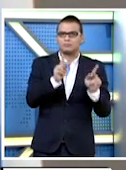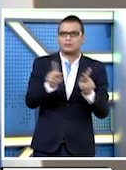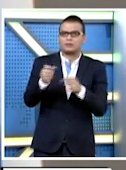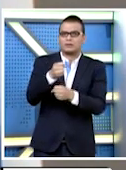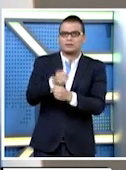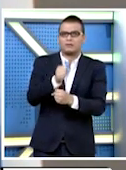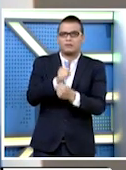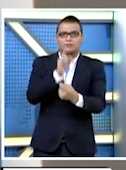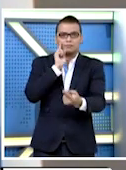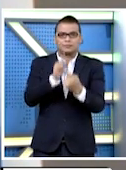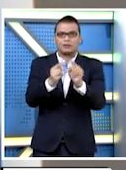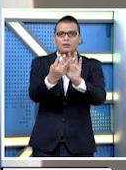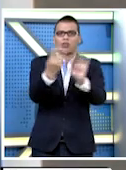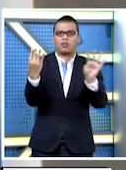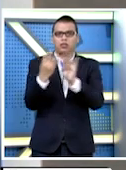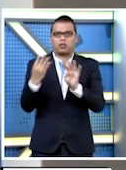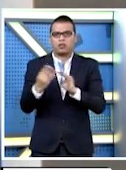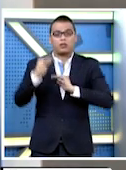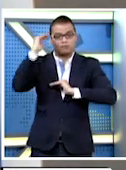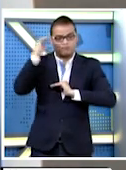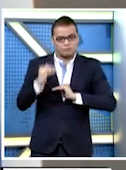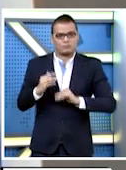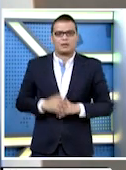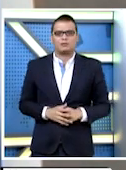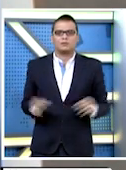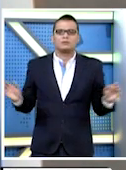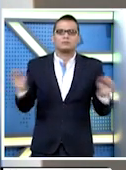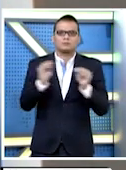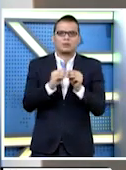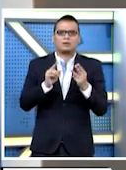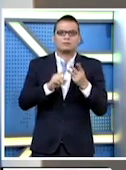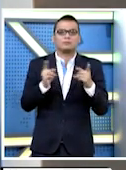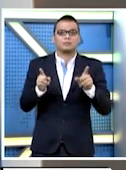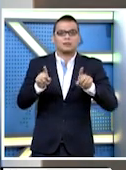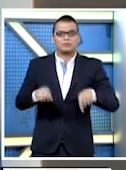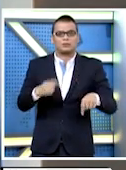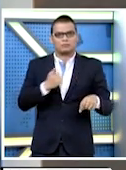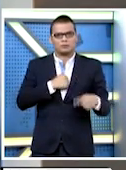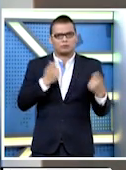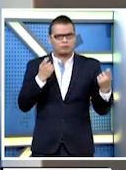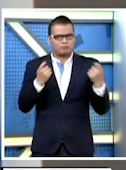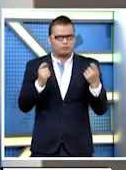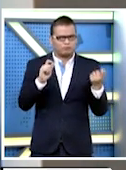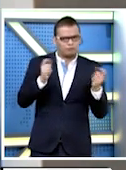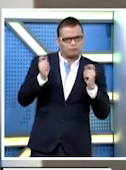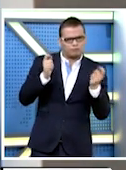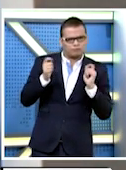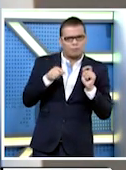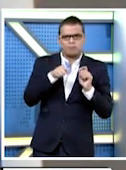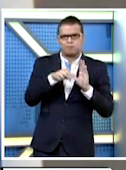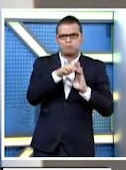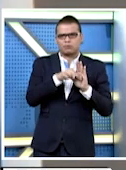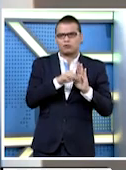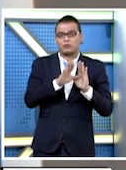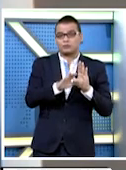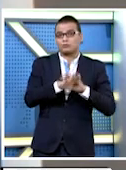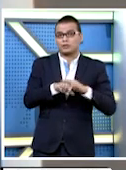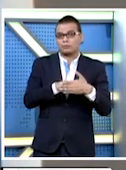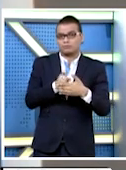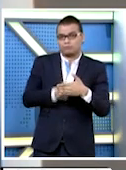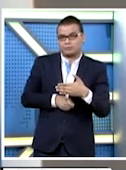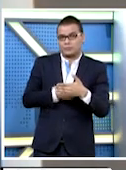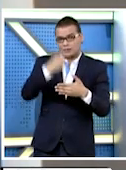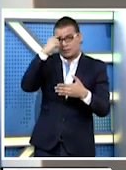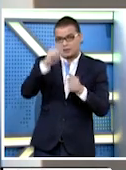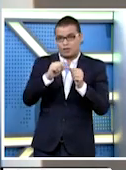una concentración de las colas. Y también es posible que nosotros podamos regular y cambiar mucho de lo que está definido. Las medidas no